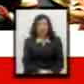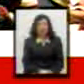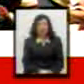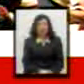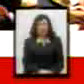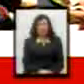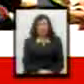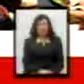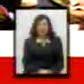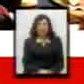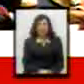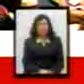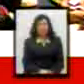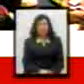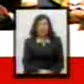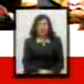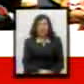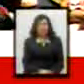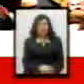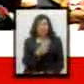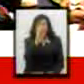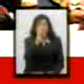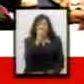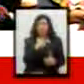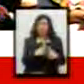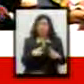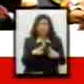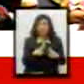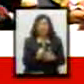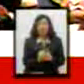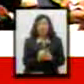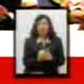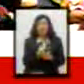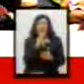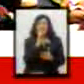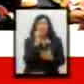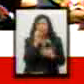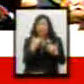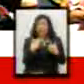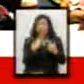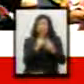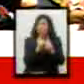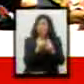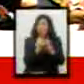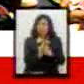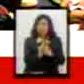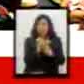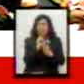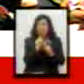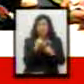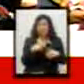siempre en buscar los lugares para la mujer sin embargo Quisiera hacer una pregunta Es